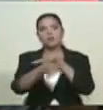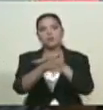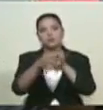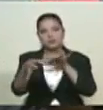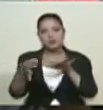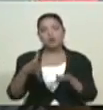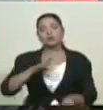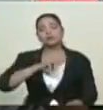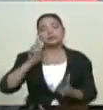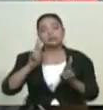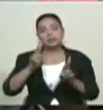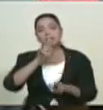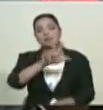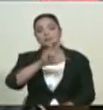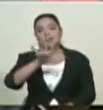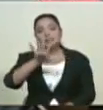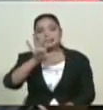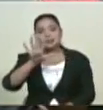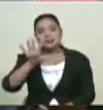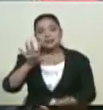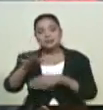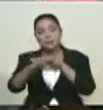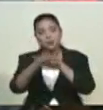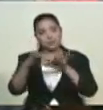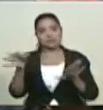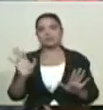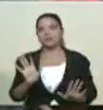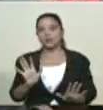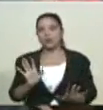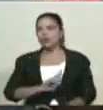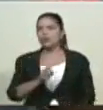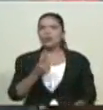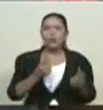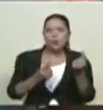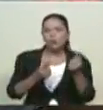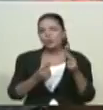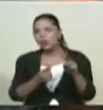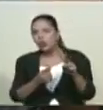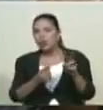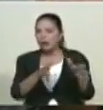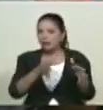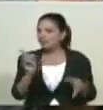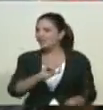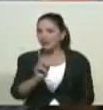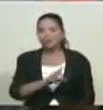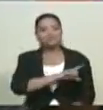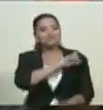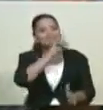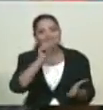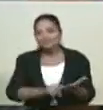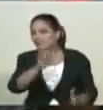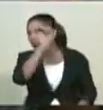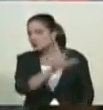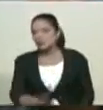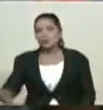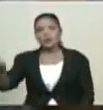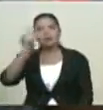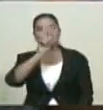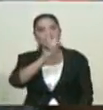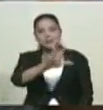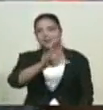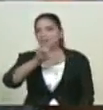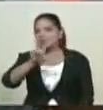los 335 municipios, no estamos apostando a uno, a dos, a tres, no, a 335. No